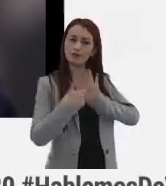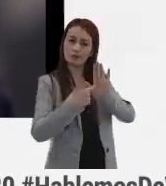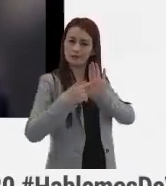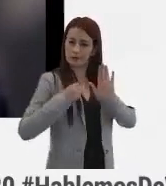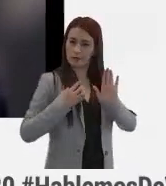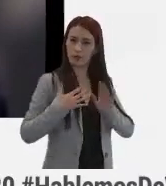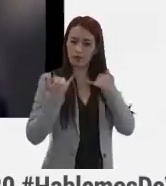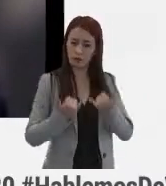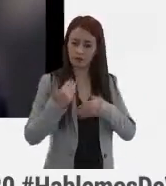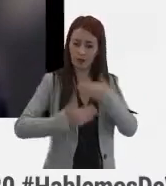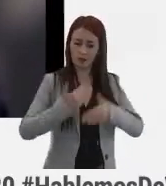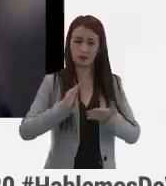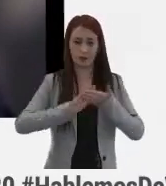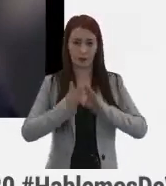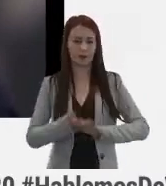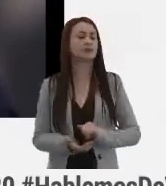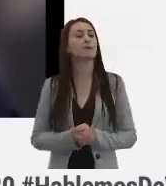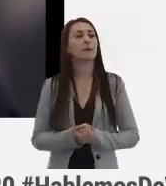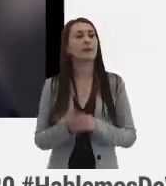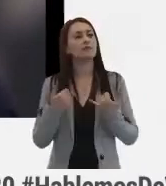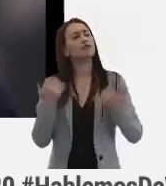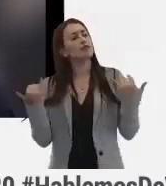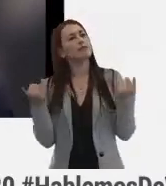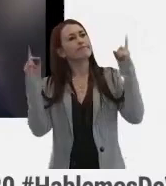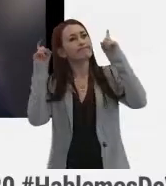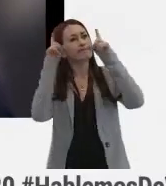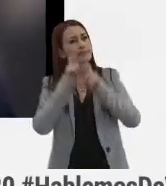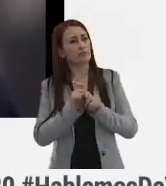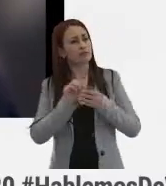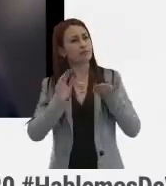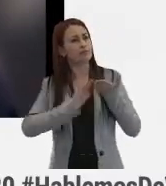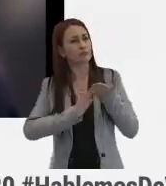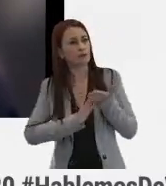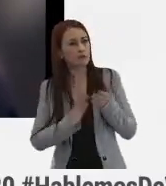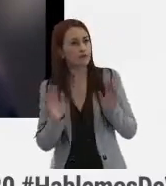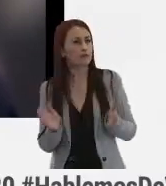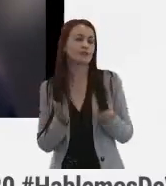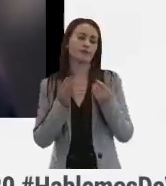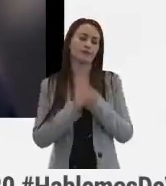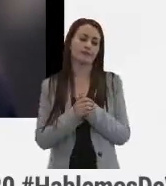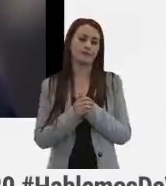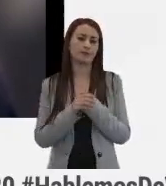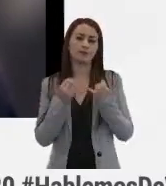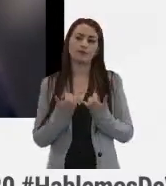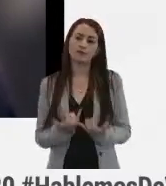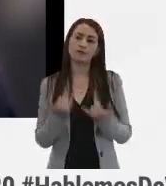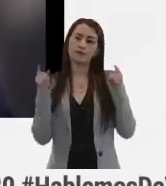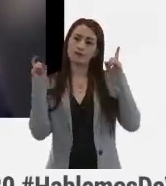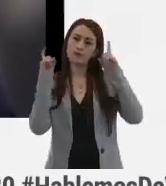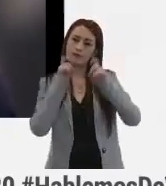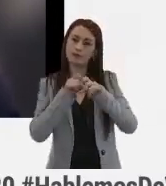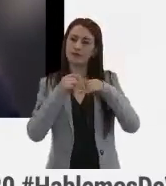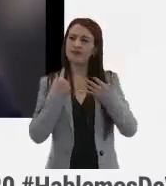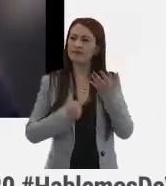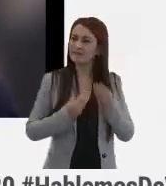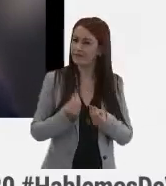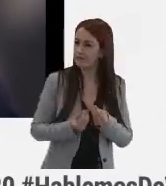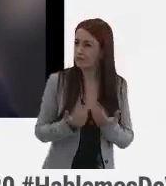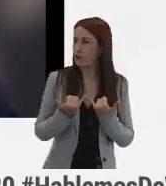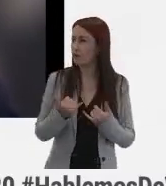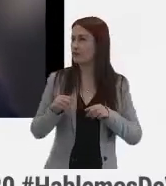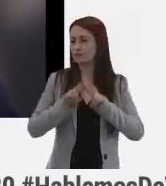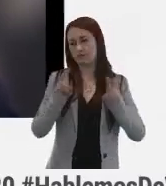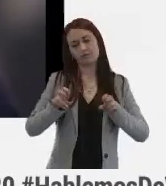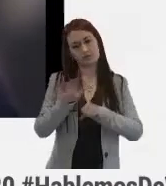proceso. Estoy pensando en la reconciliación. Estoy hablando de lo que nos espera acá en el marco de este